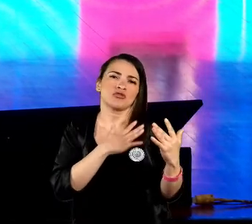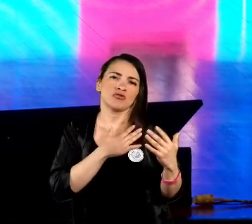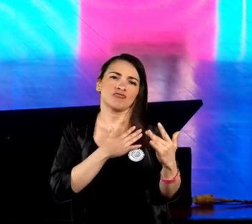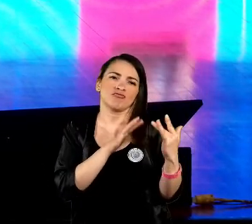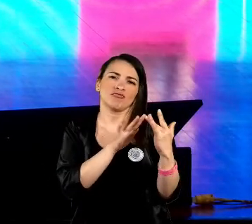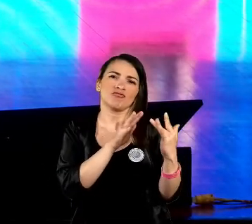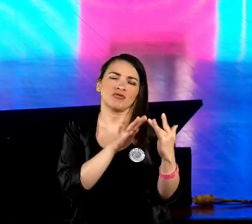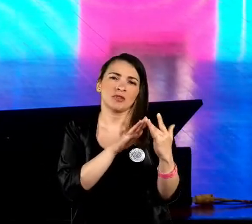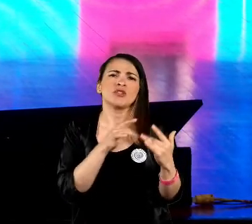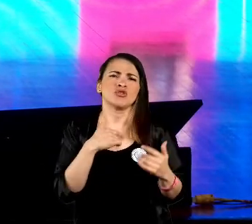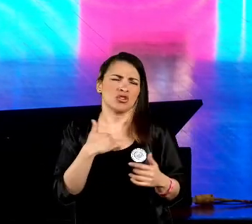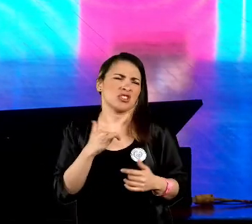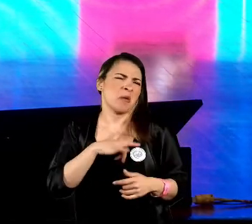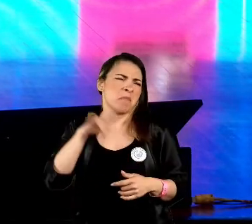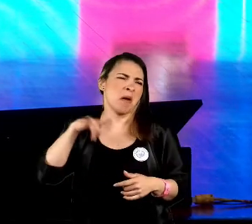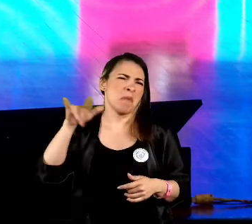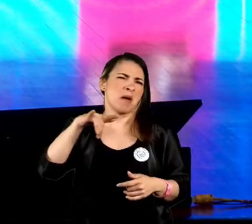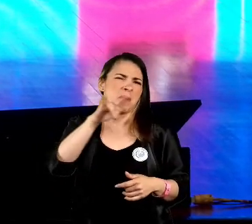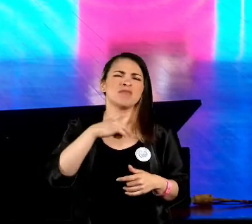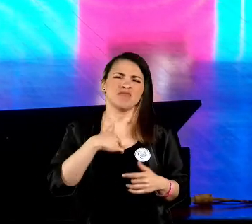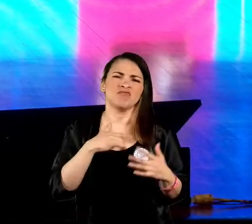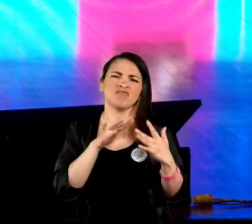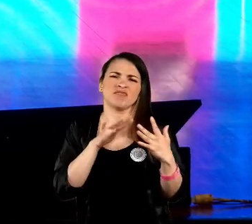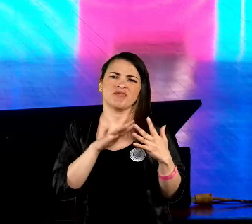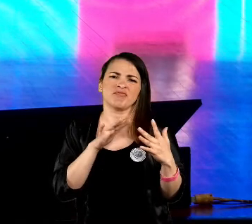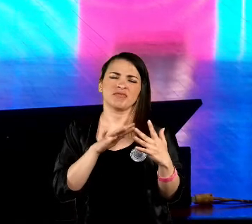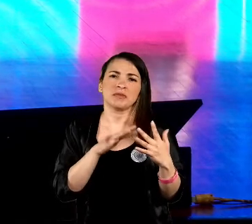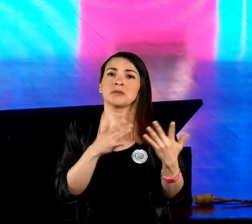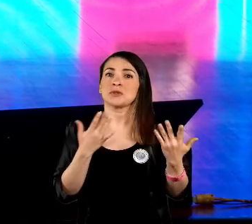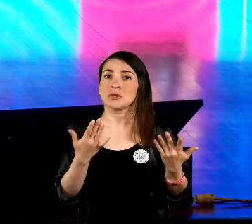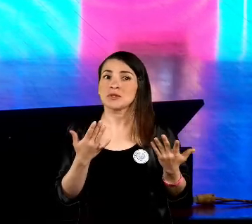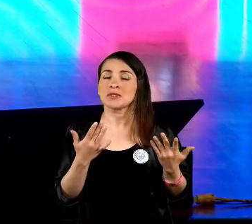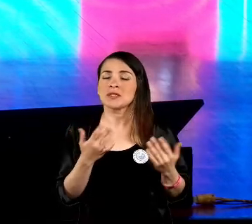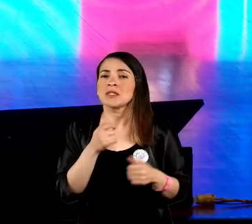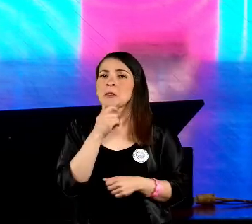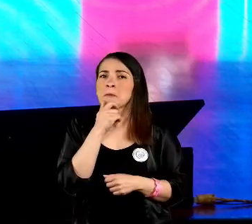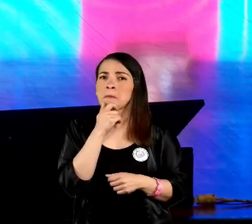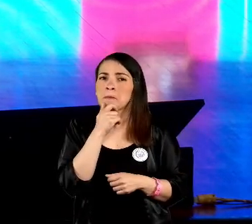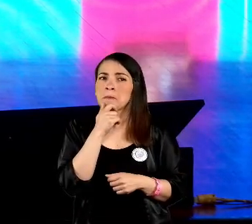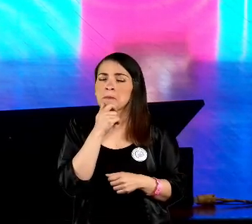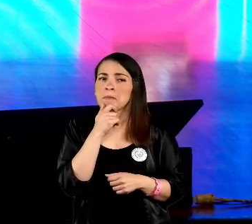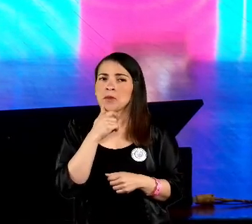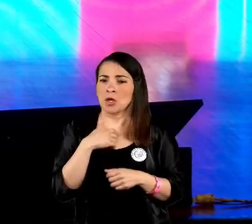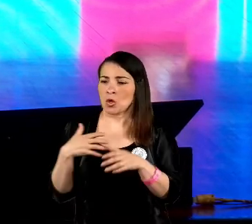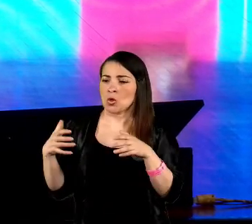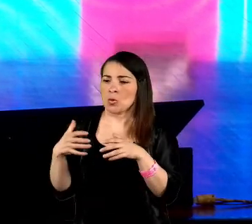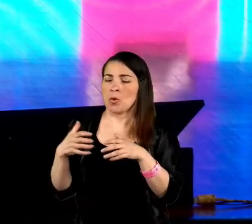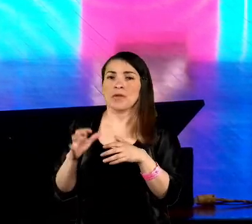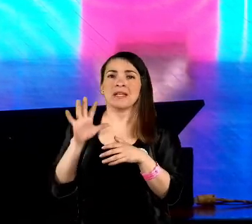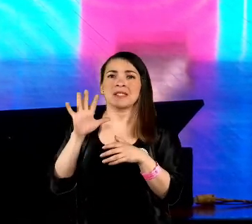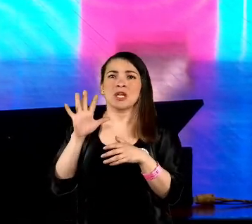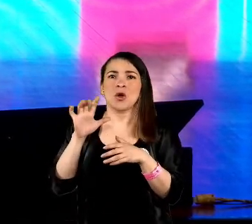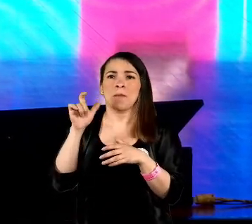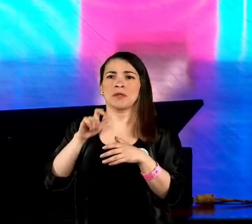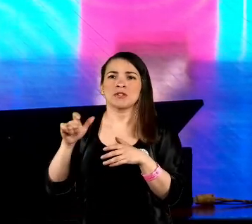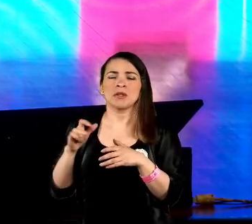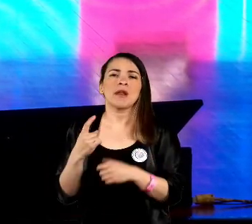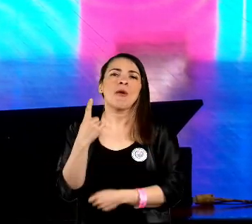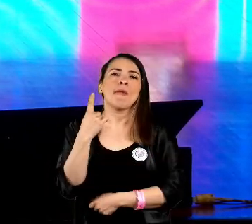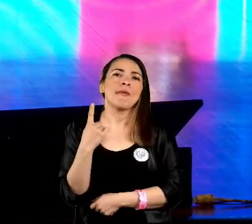había viajado mucho y tenía contactos y empezaba a vender los servicios de mi hermano como si fuera un equipo de cinco personas y era una persona